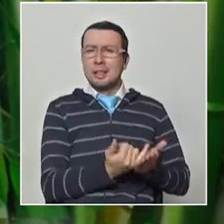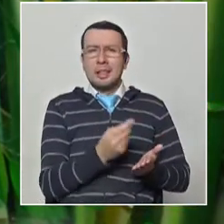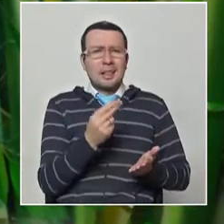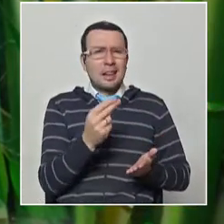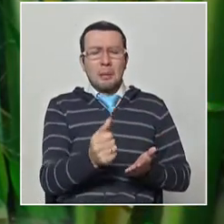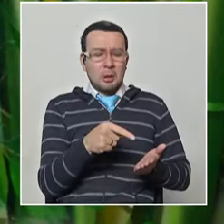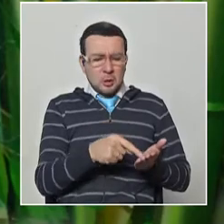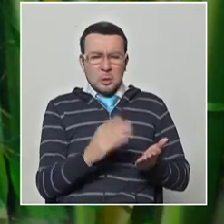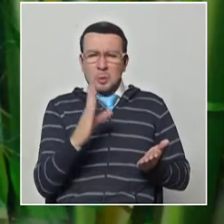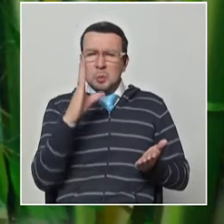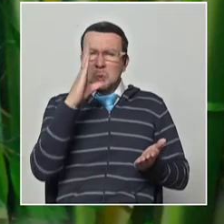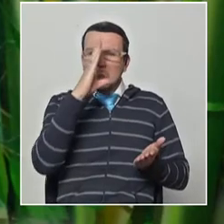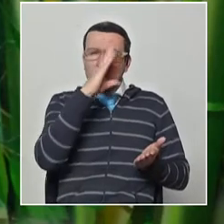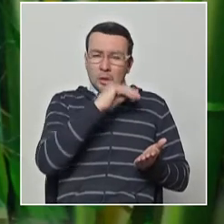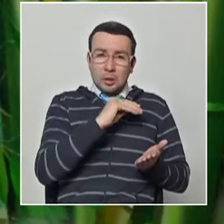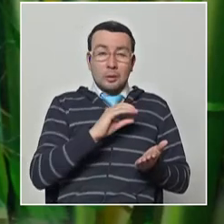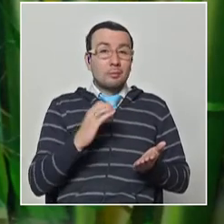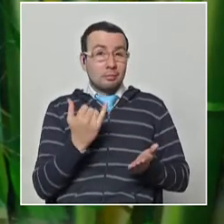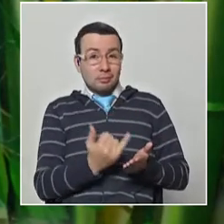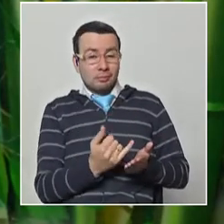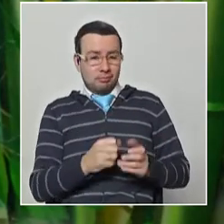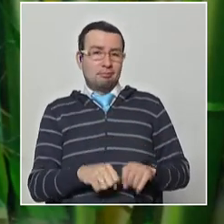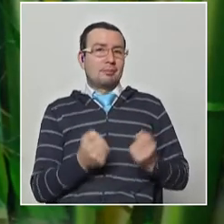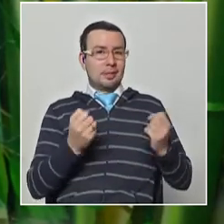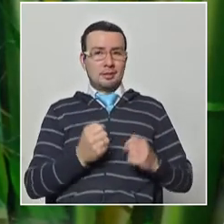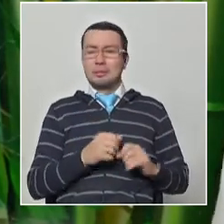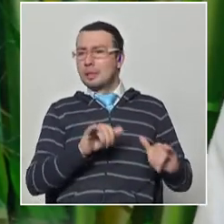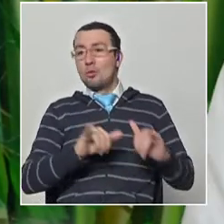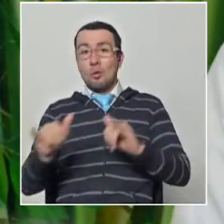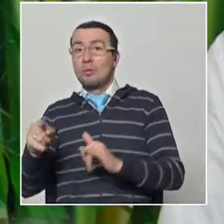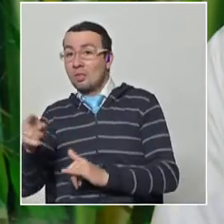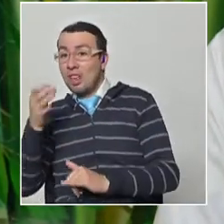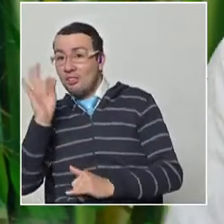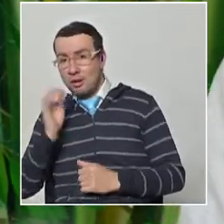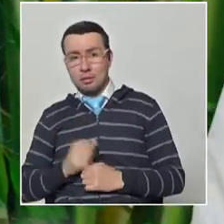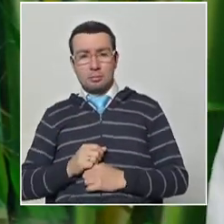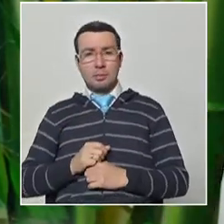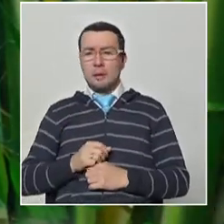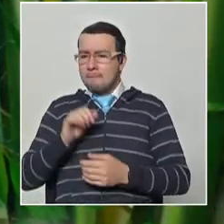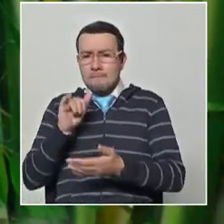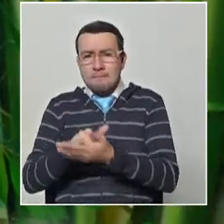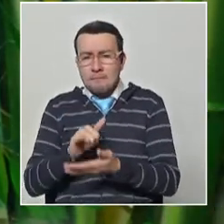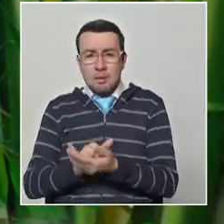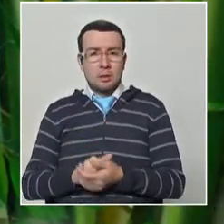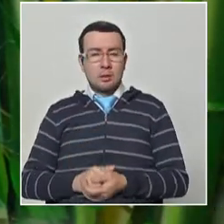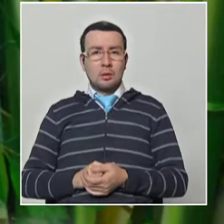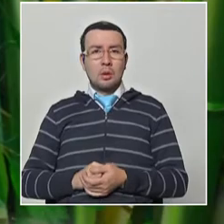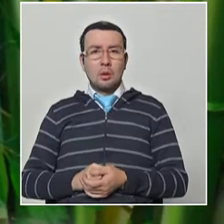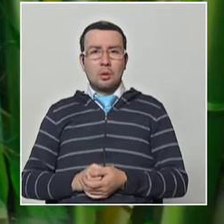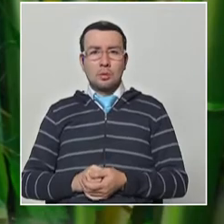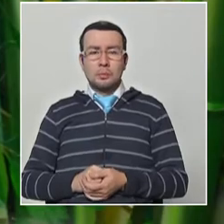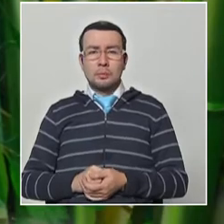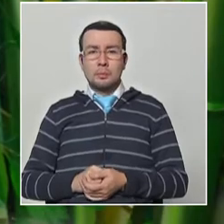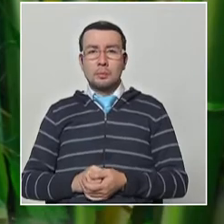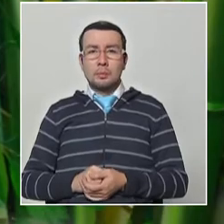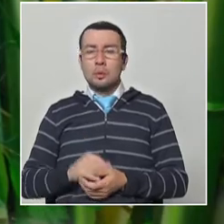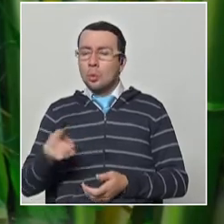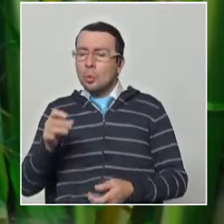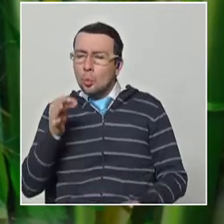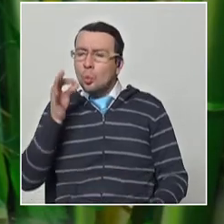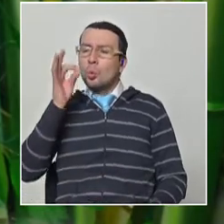minutos lo mismo pasa con el café no tiene que ser un café preferiblemente expreso si es tomado